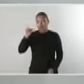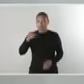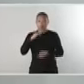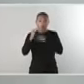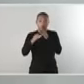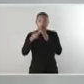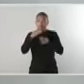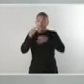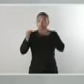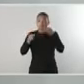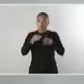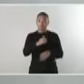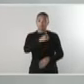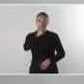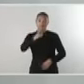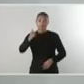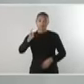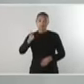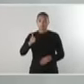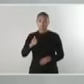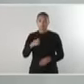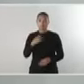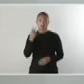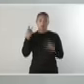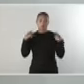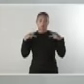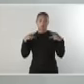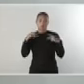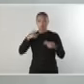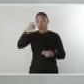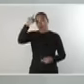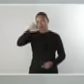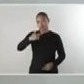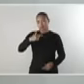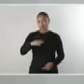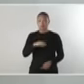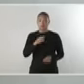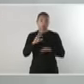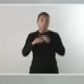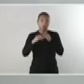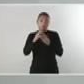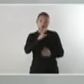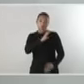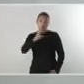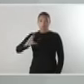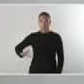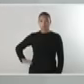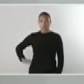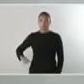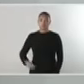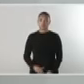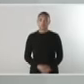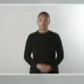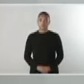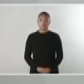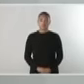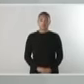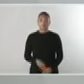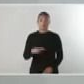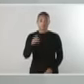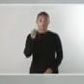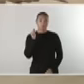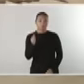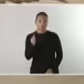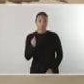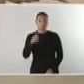argumentos de los protagonistas de esta noche que son los señores candidatos Pero eso